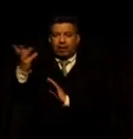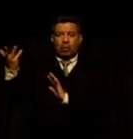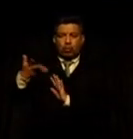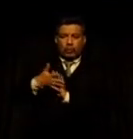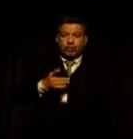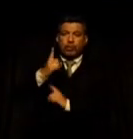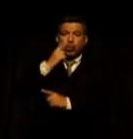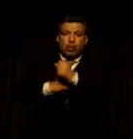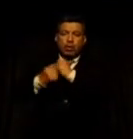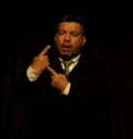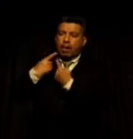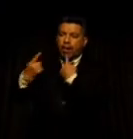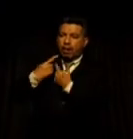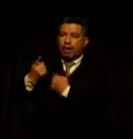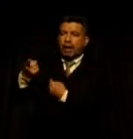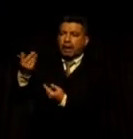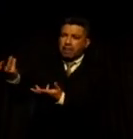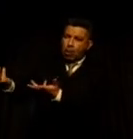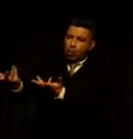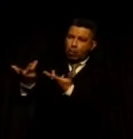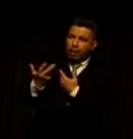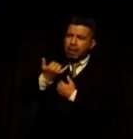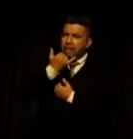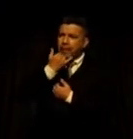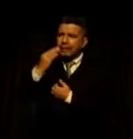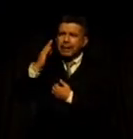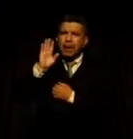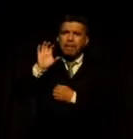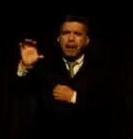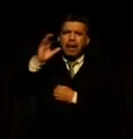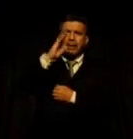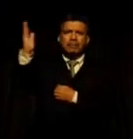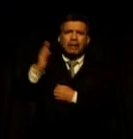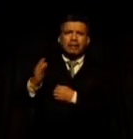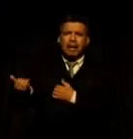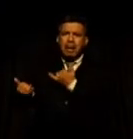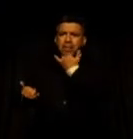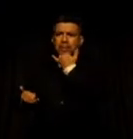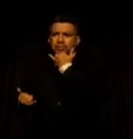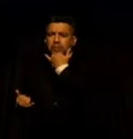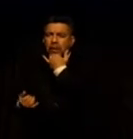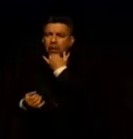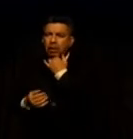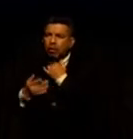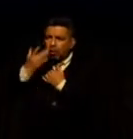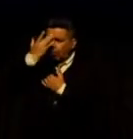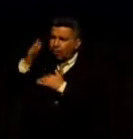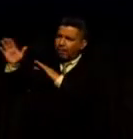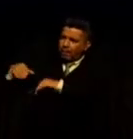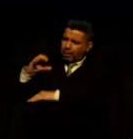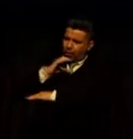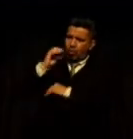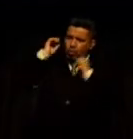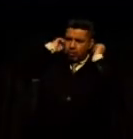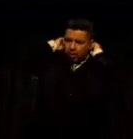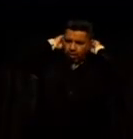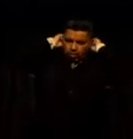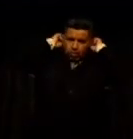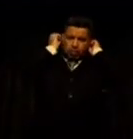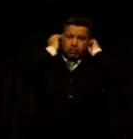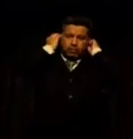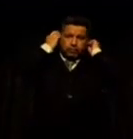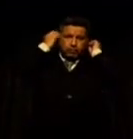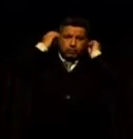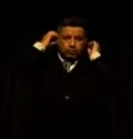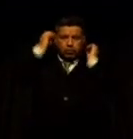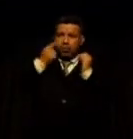hablábamos hace un año y yo ella me contaba lo que estaba pasando en brasil y yo le decía man y por qué no se viene para colombia y él me decía